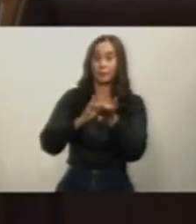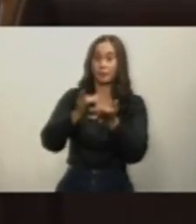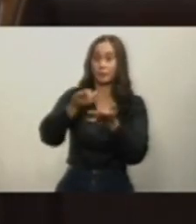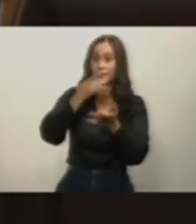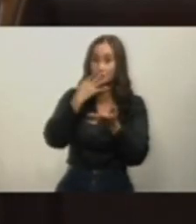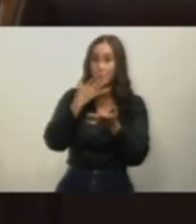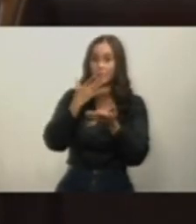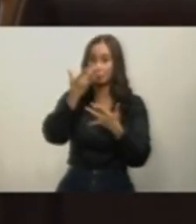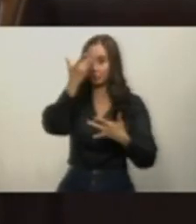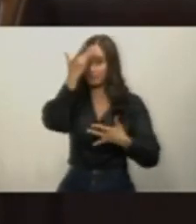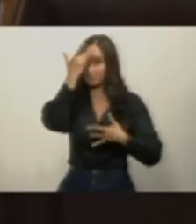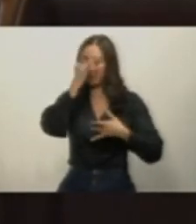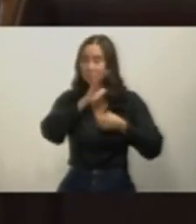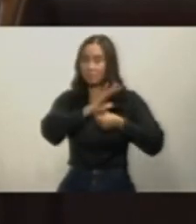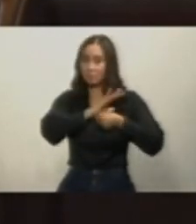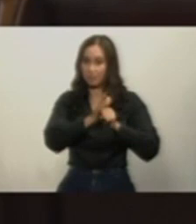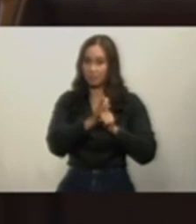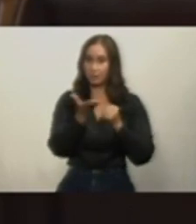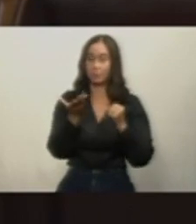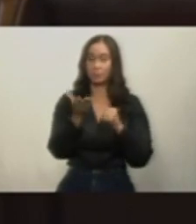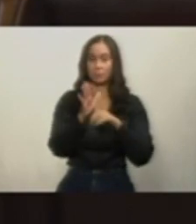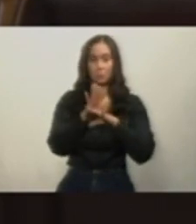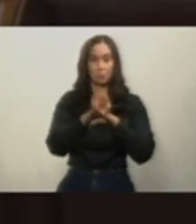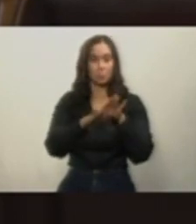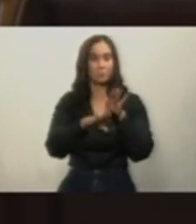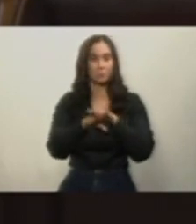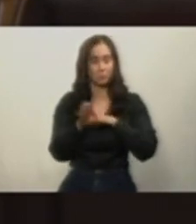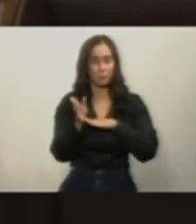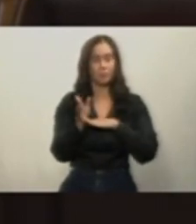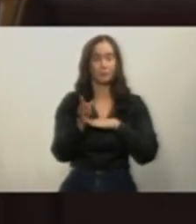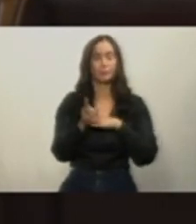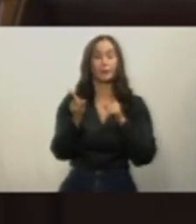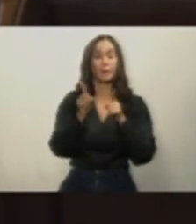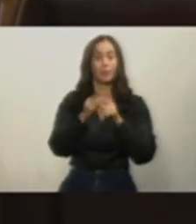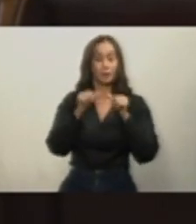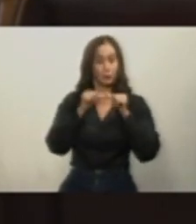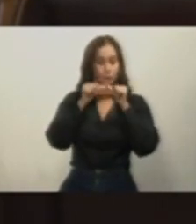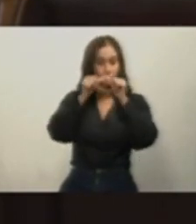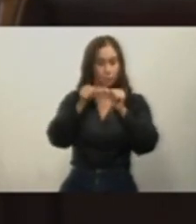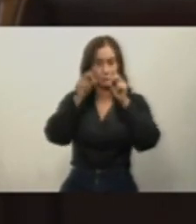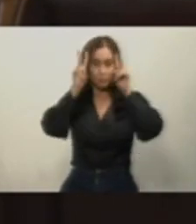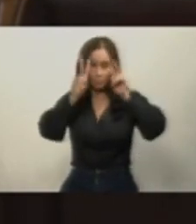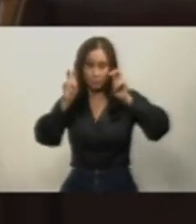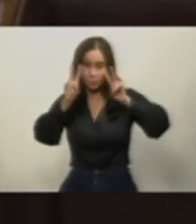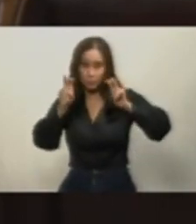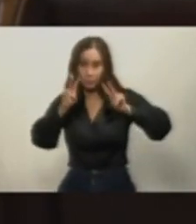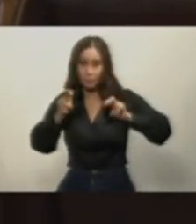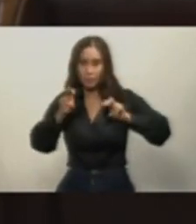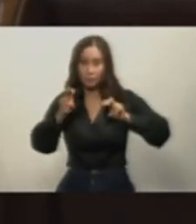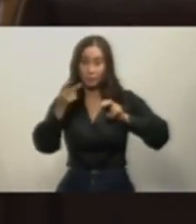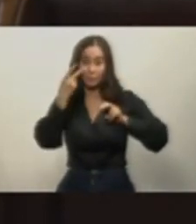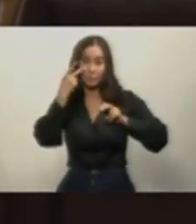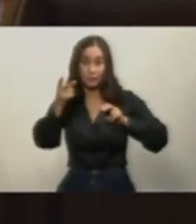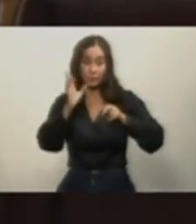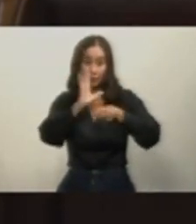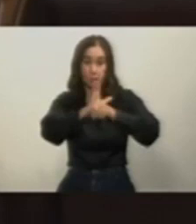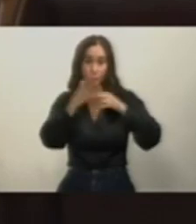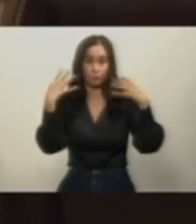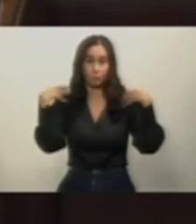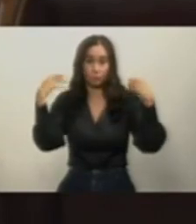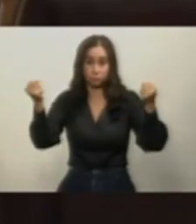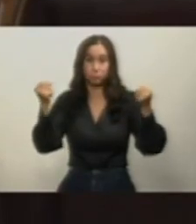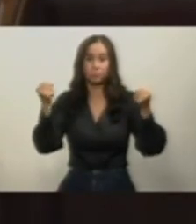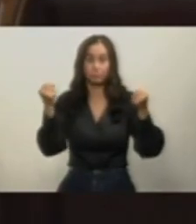leves además daremos seguimiento hasta su total recuperación estamos